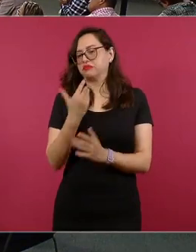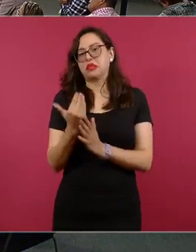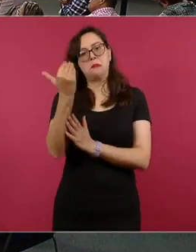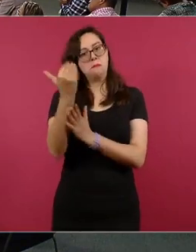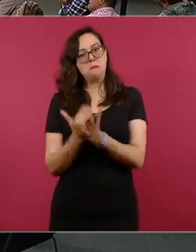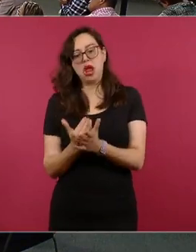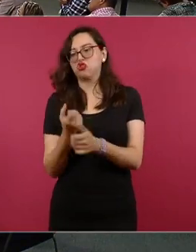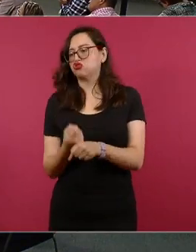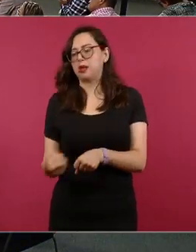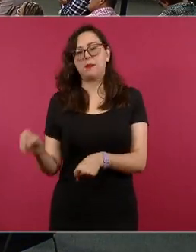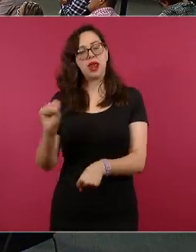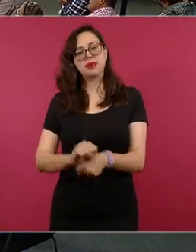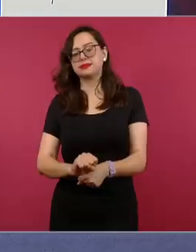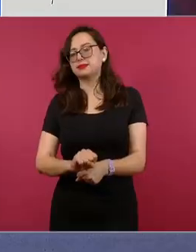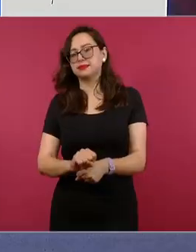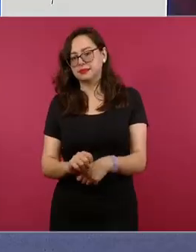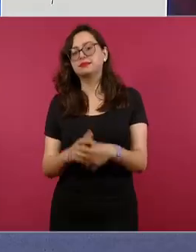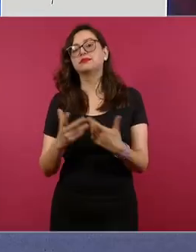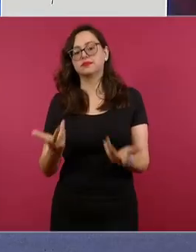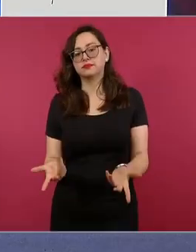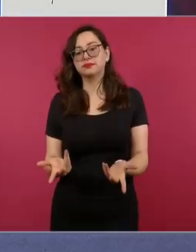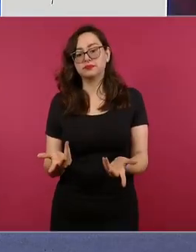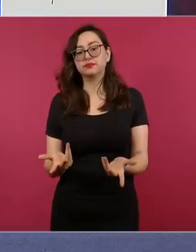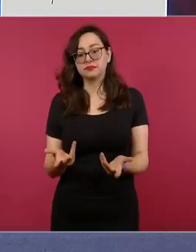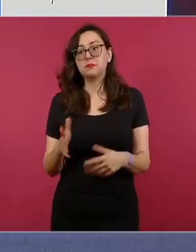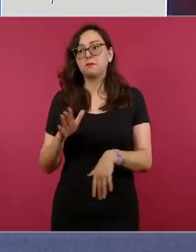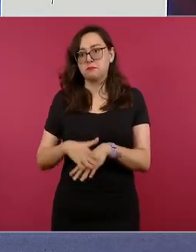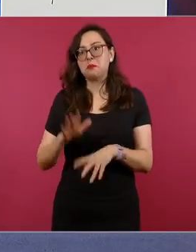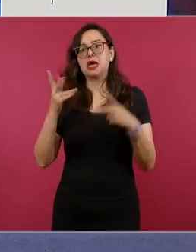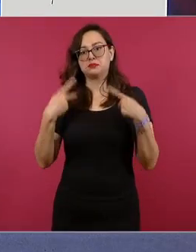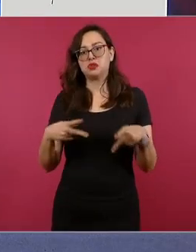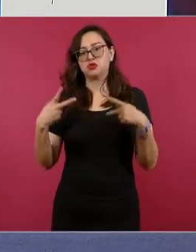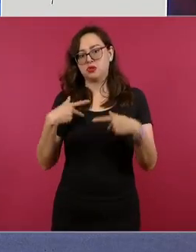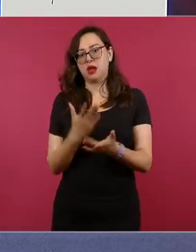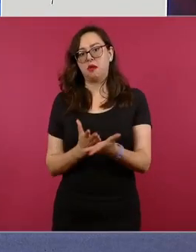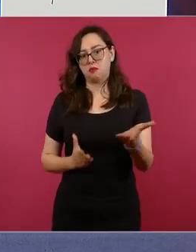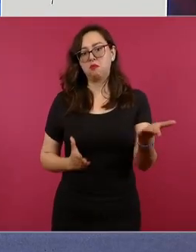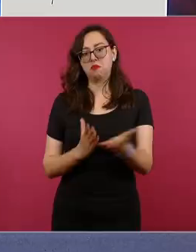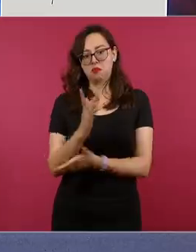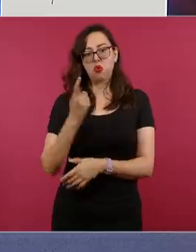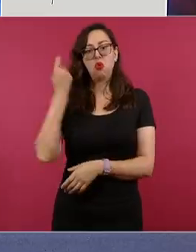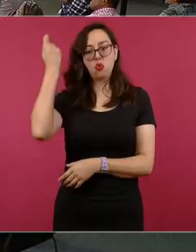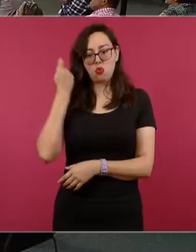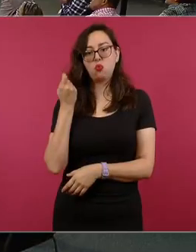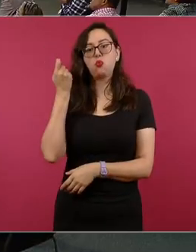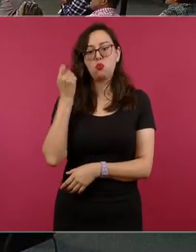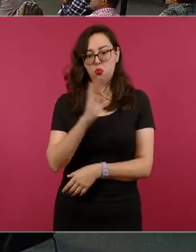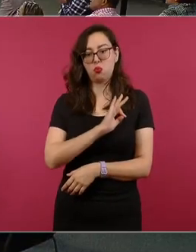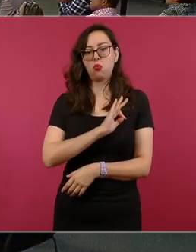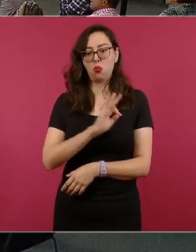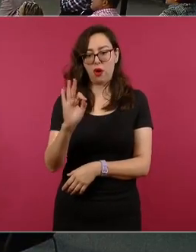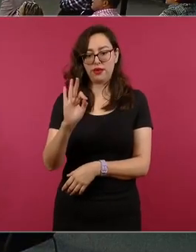que bajar los requisitos y eso ha generado que muchas más personas puedan alcanzar una pensión.